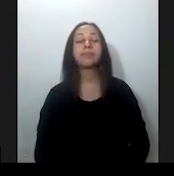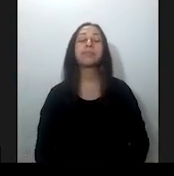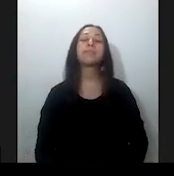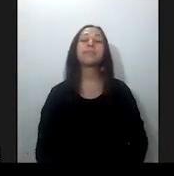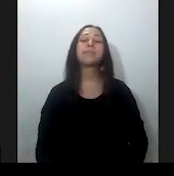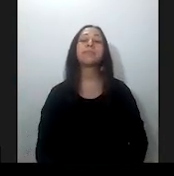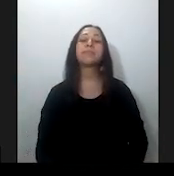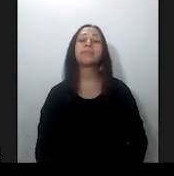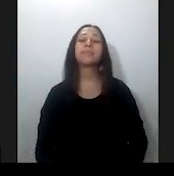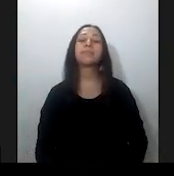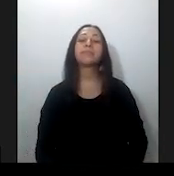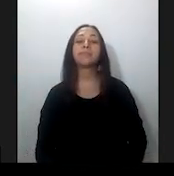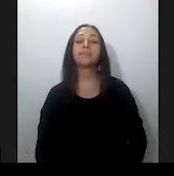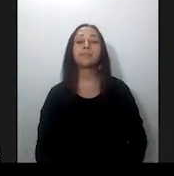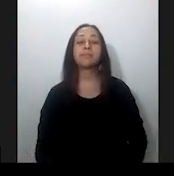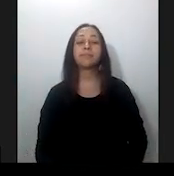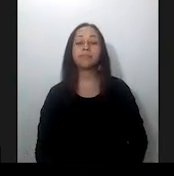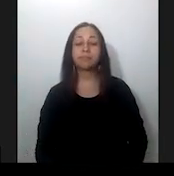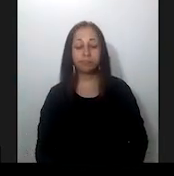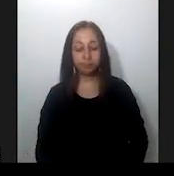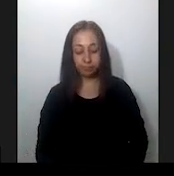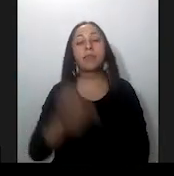mi lista desplegable.